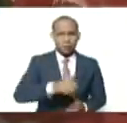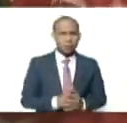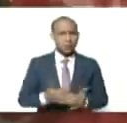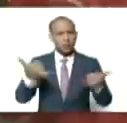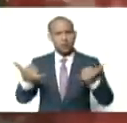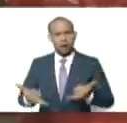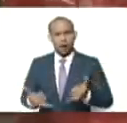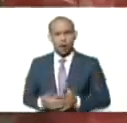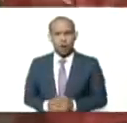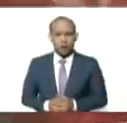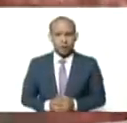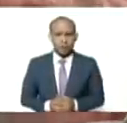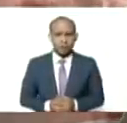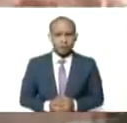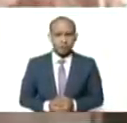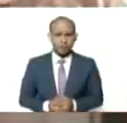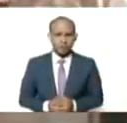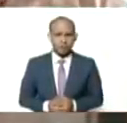Ahora,